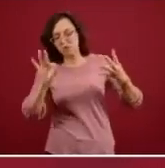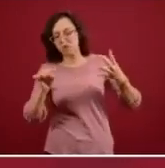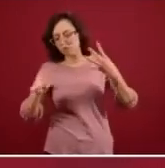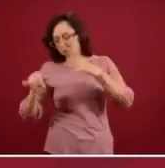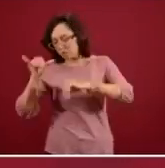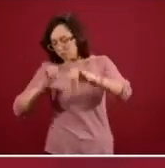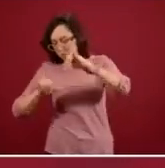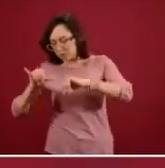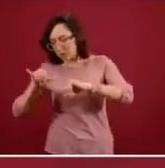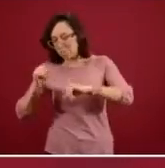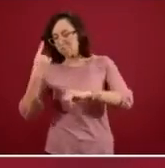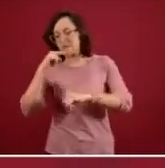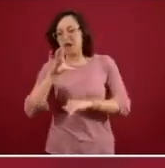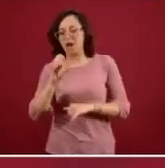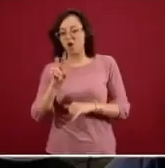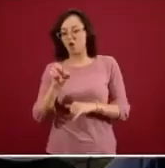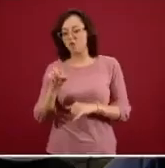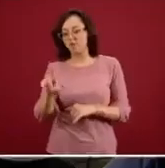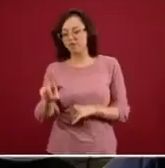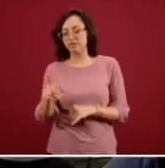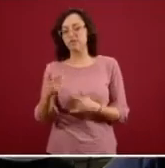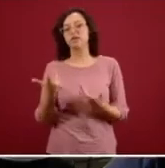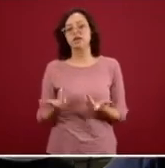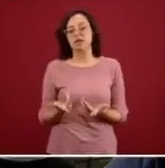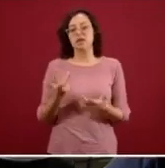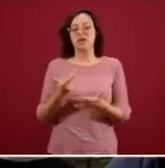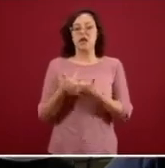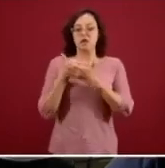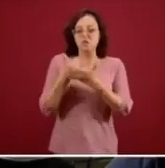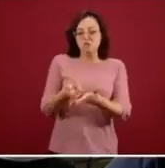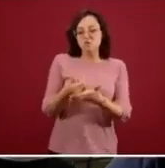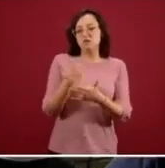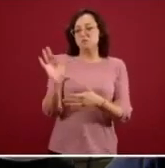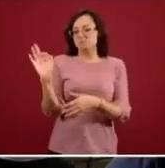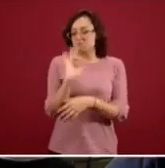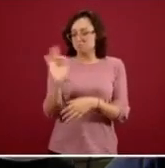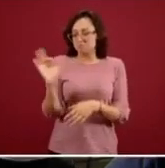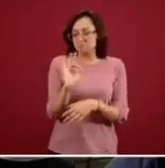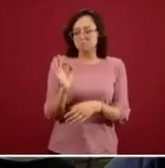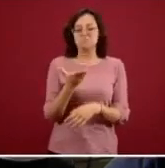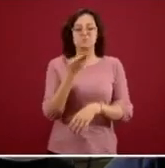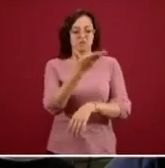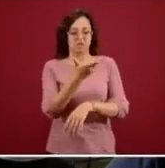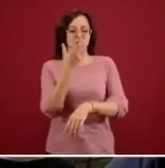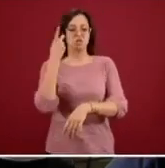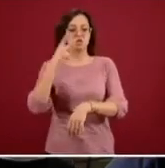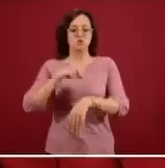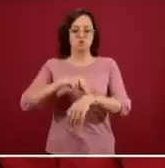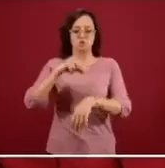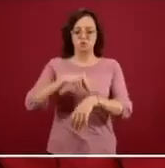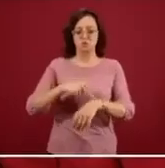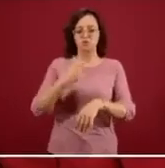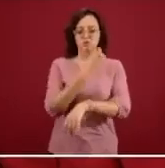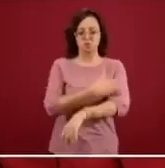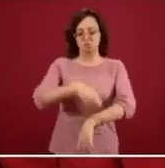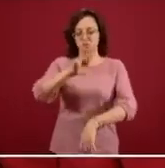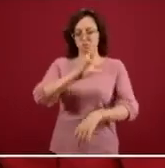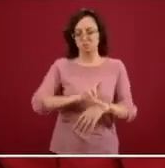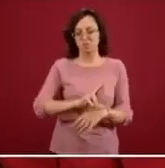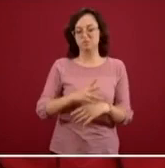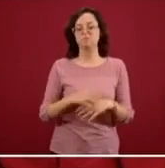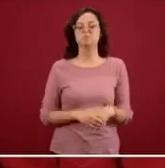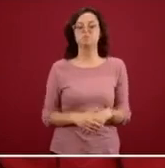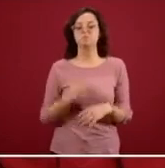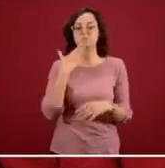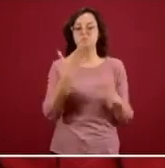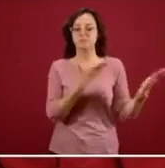tratamiento de COVID. Y el doctor Trejo coordina una parte de esta investigación. Bienvenido, Jorge, muchas gracias por